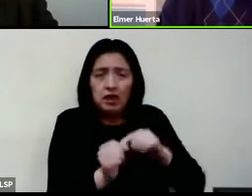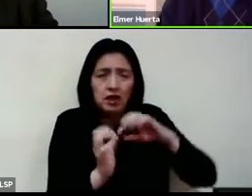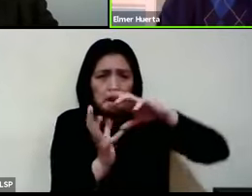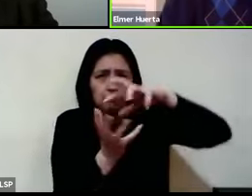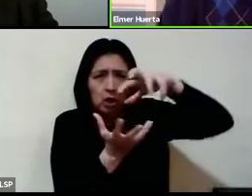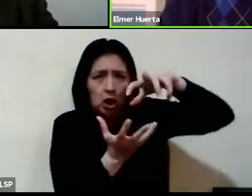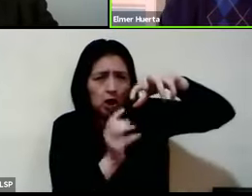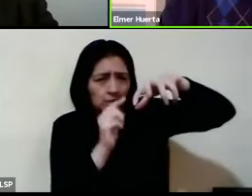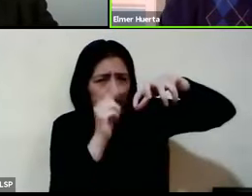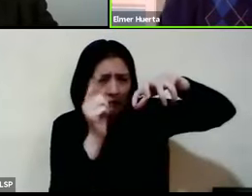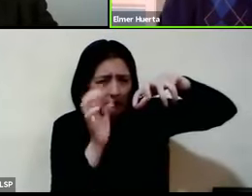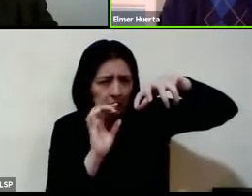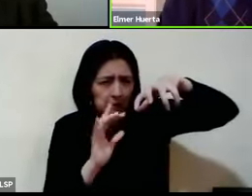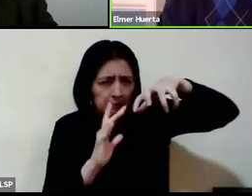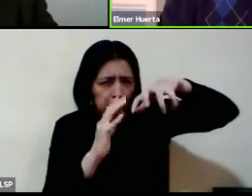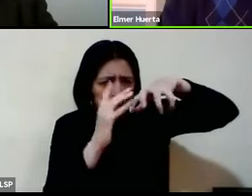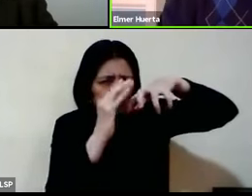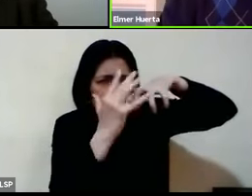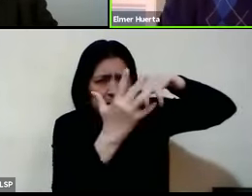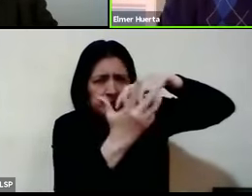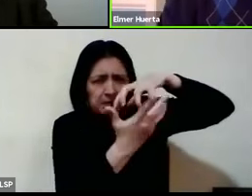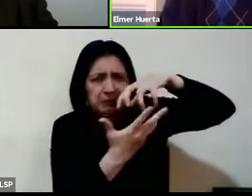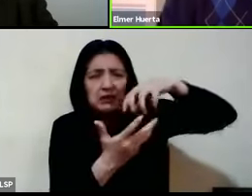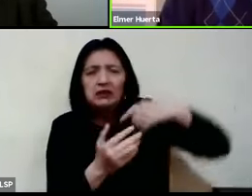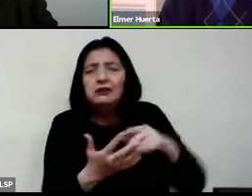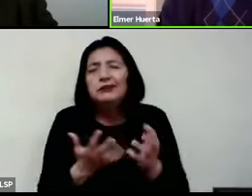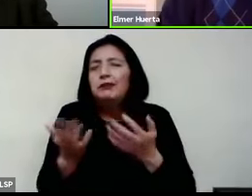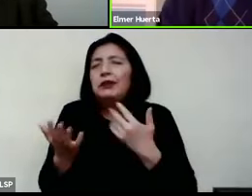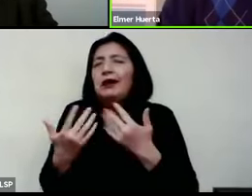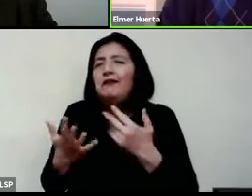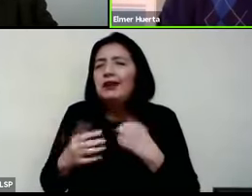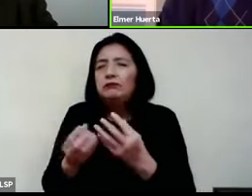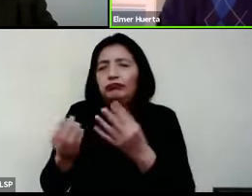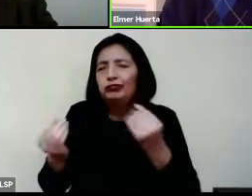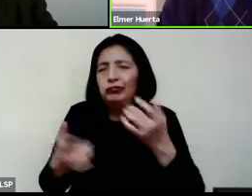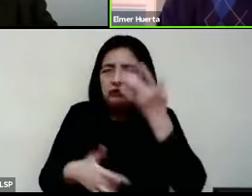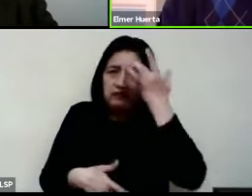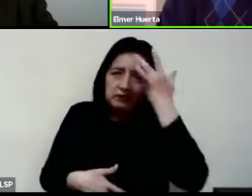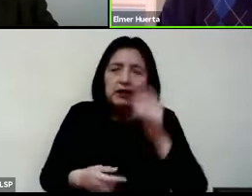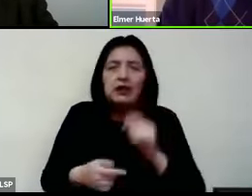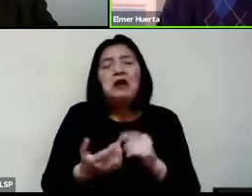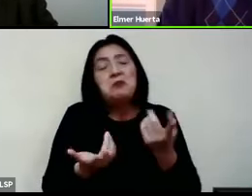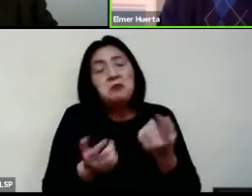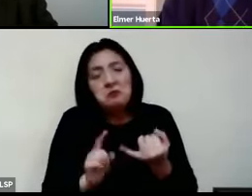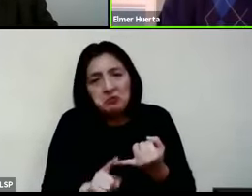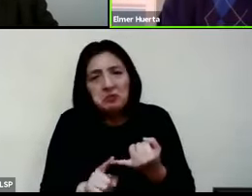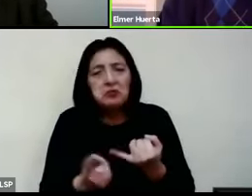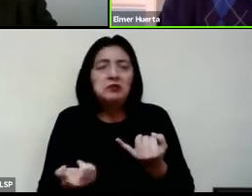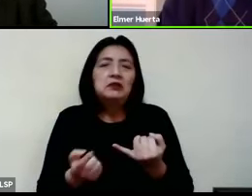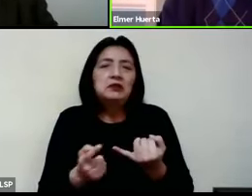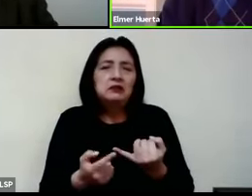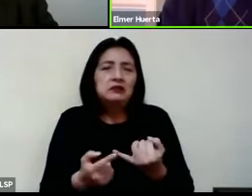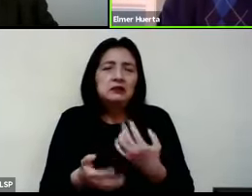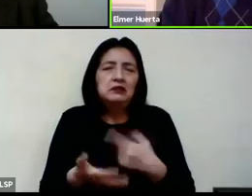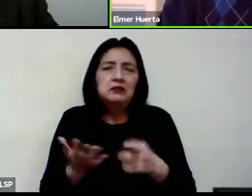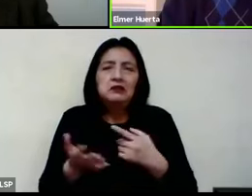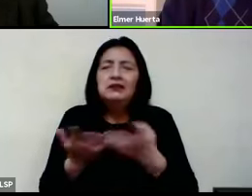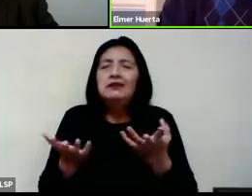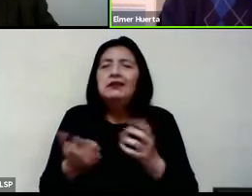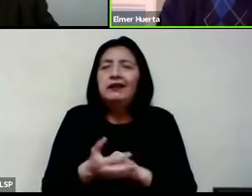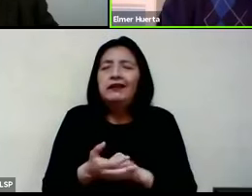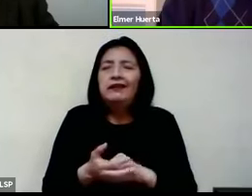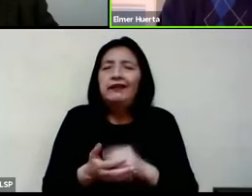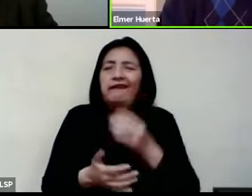planeta y se podrían hablar tanta cosa de esta enfermedad. Por ejemplo, una es que ha logrado desnudar